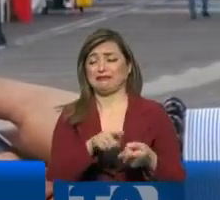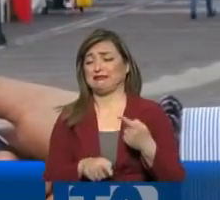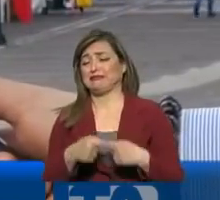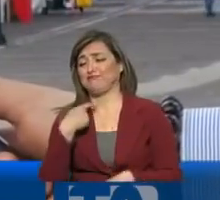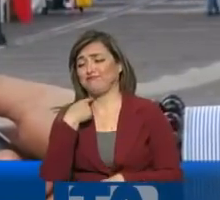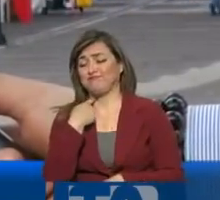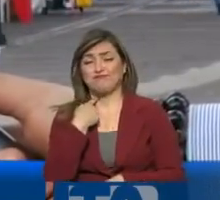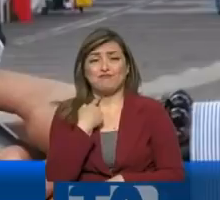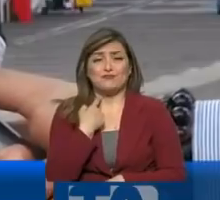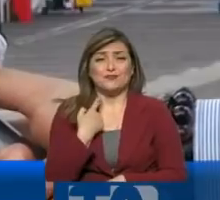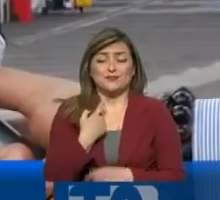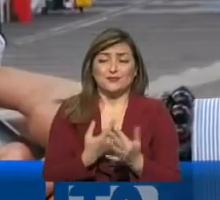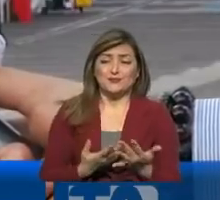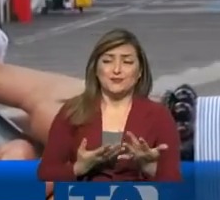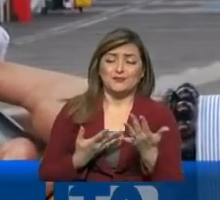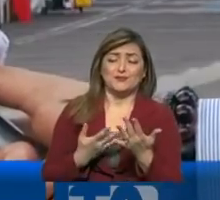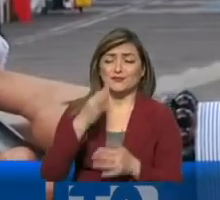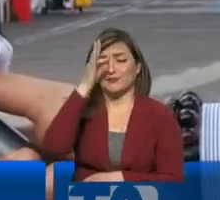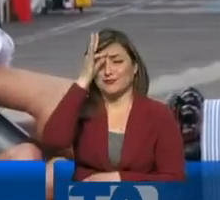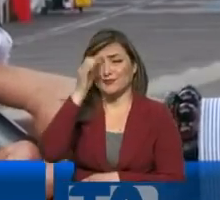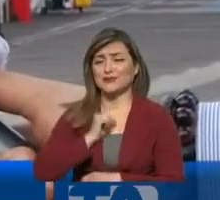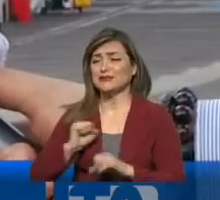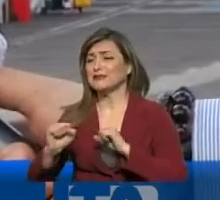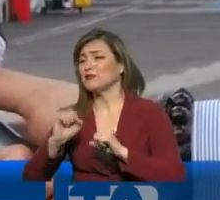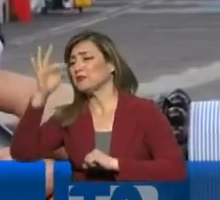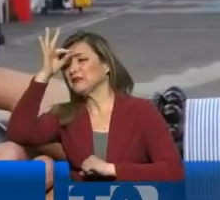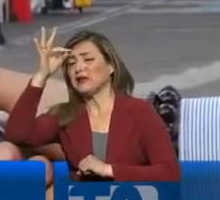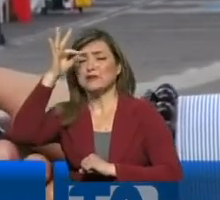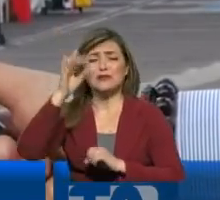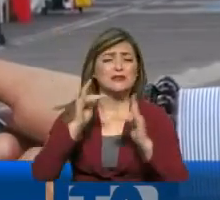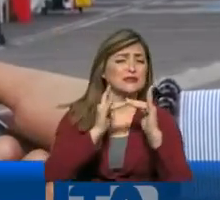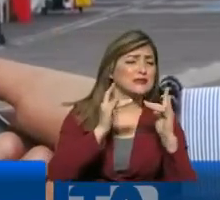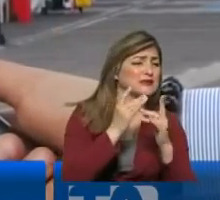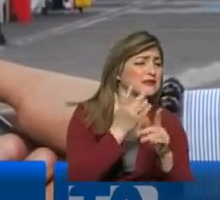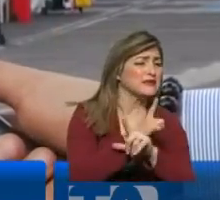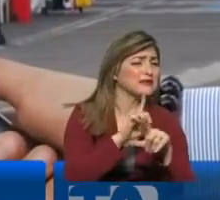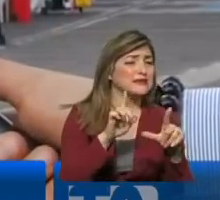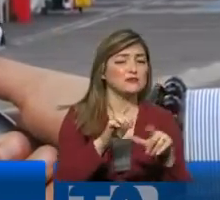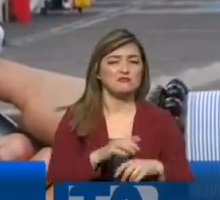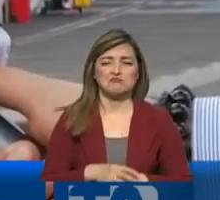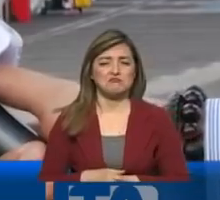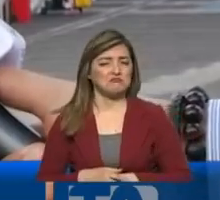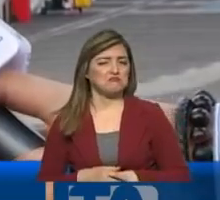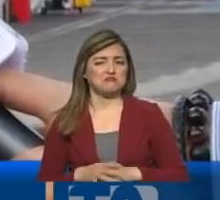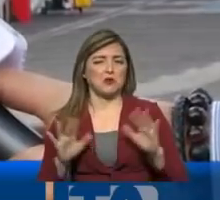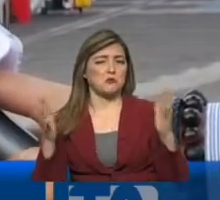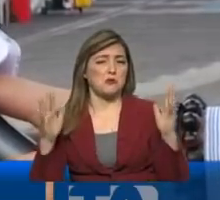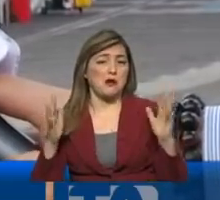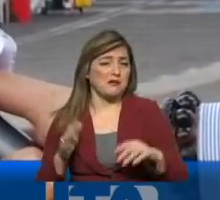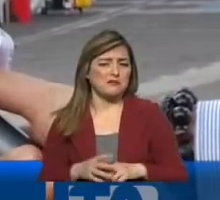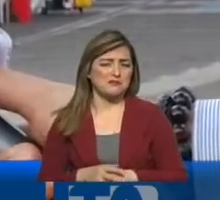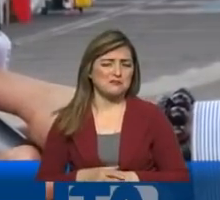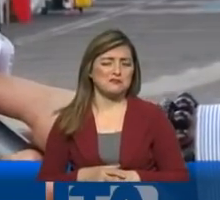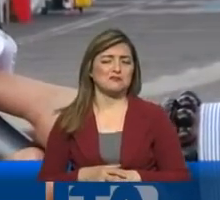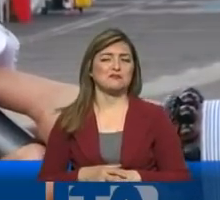privado. Entonces hemos estado buscando por nuestros propios medios, pero no nos han dado una respuesta afirmativa,